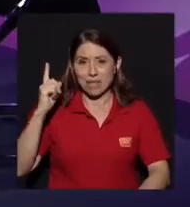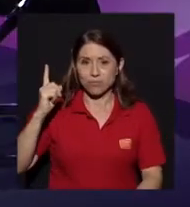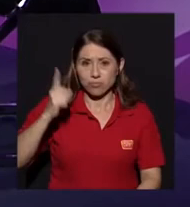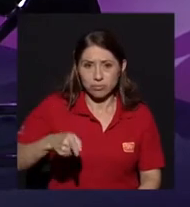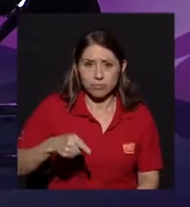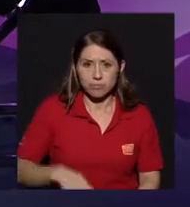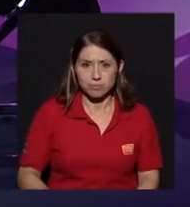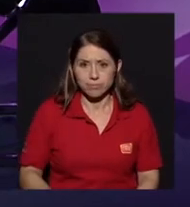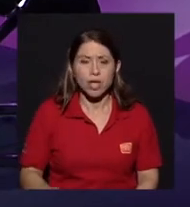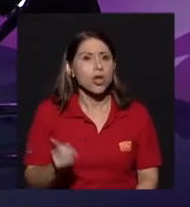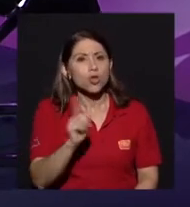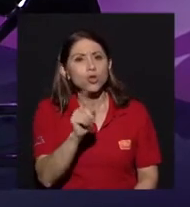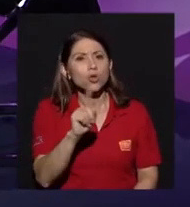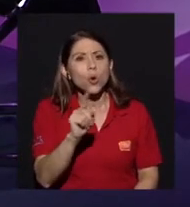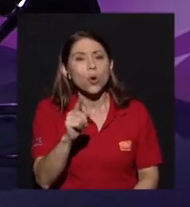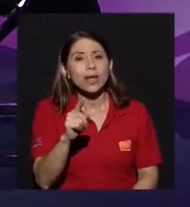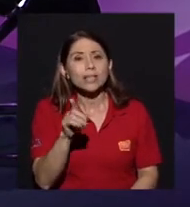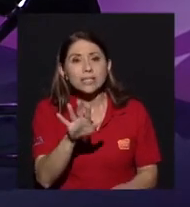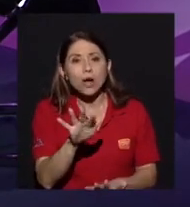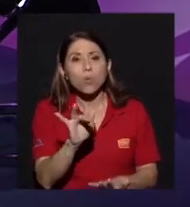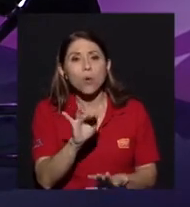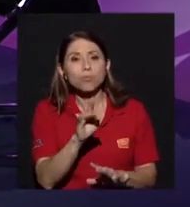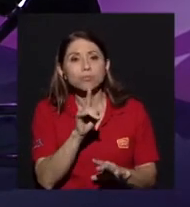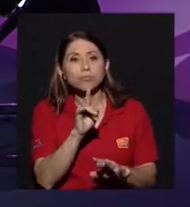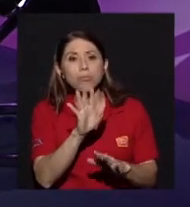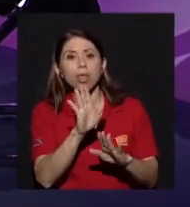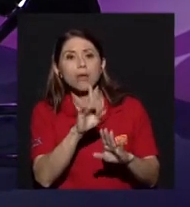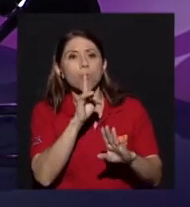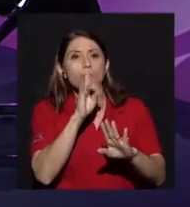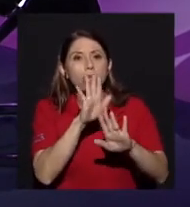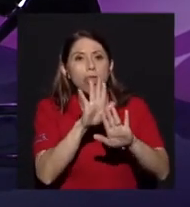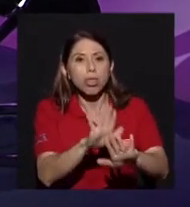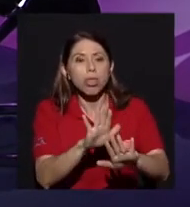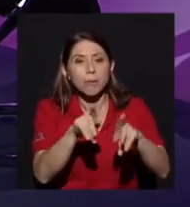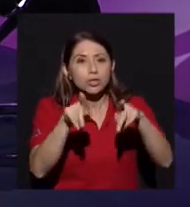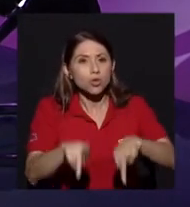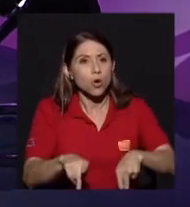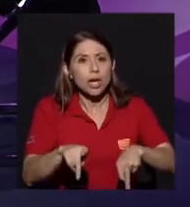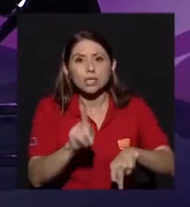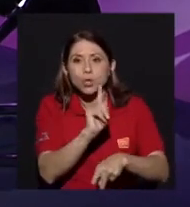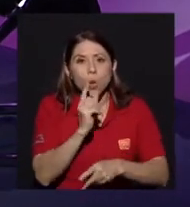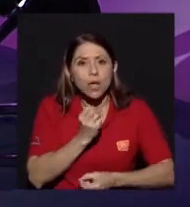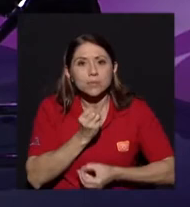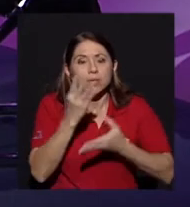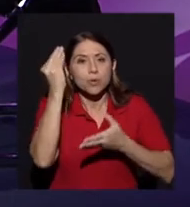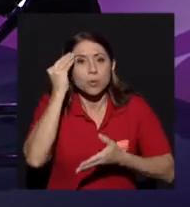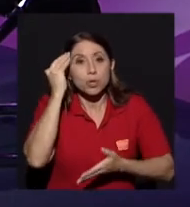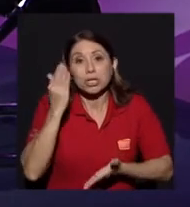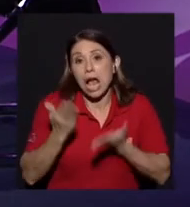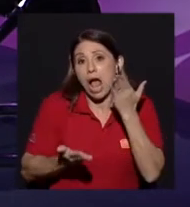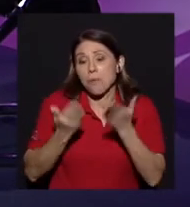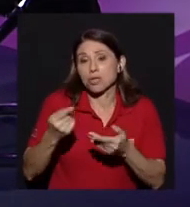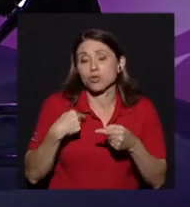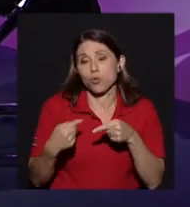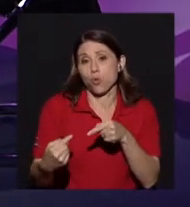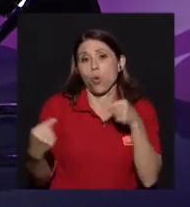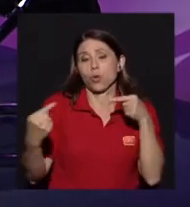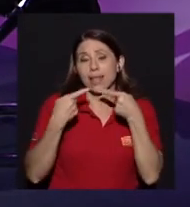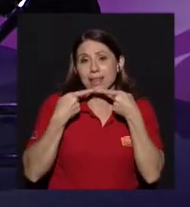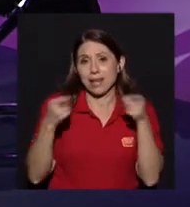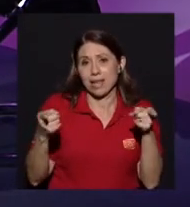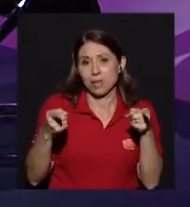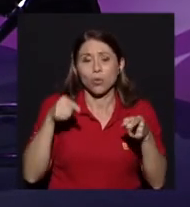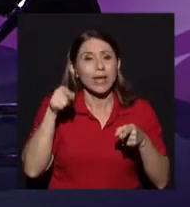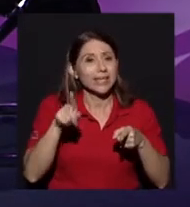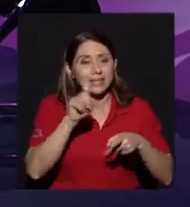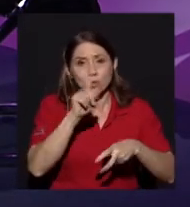tampoco se está privando a las personas de expresar sus opiniones yo puedo estar en contra de posiblemente el decreto el problema no es ese